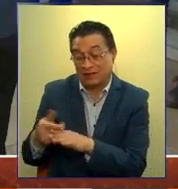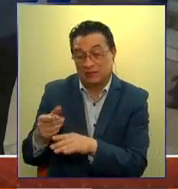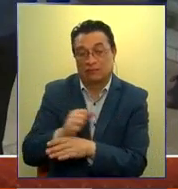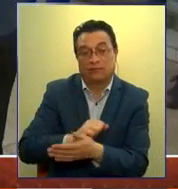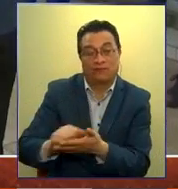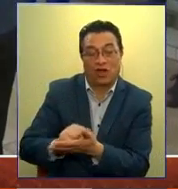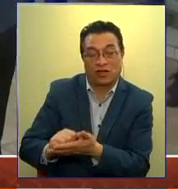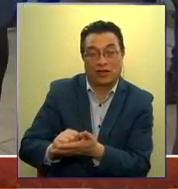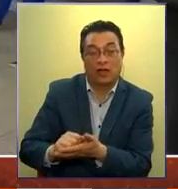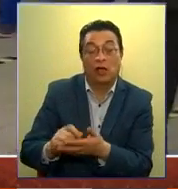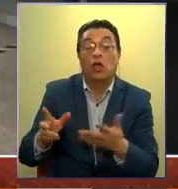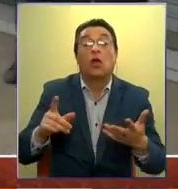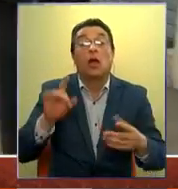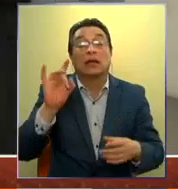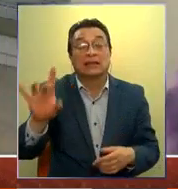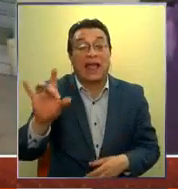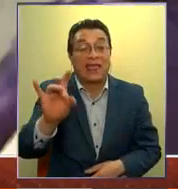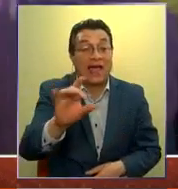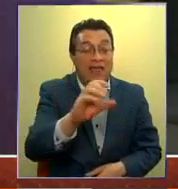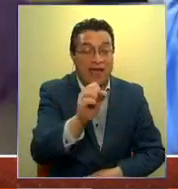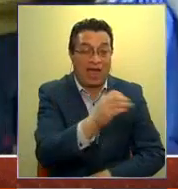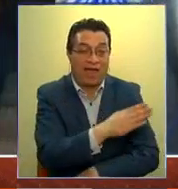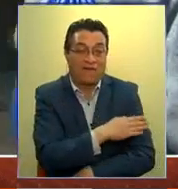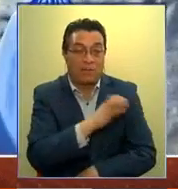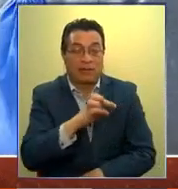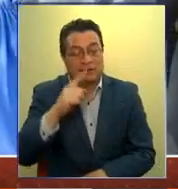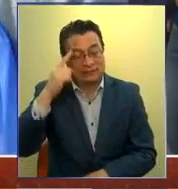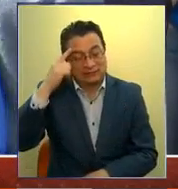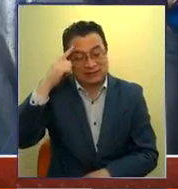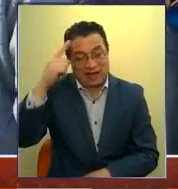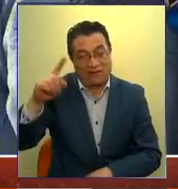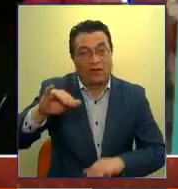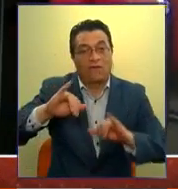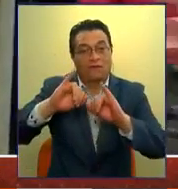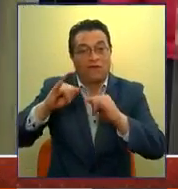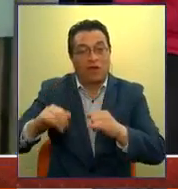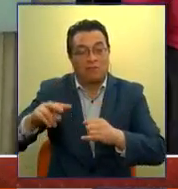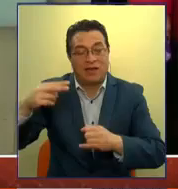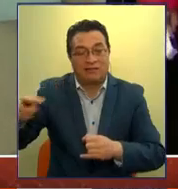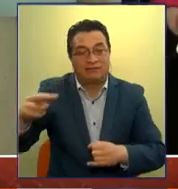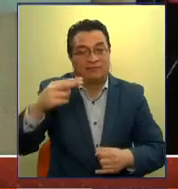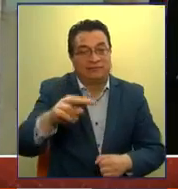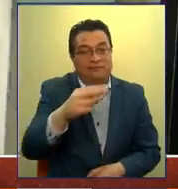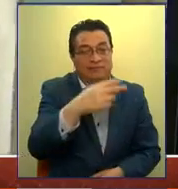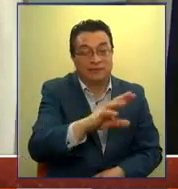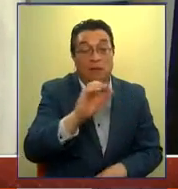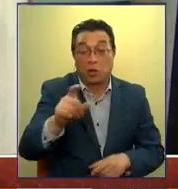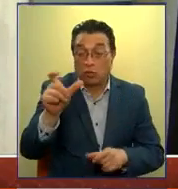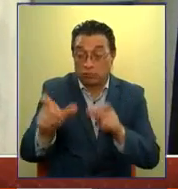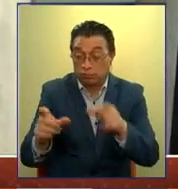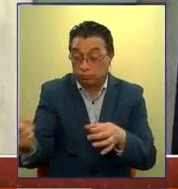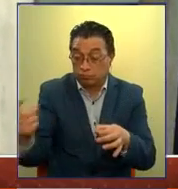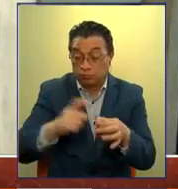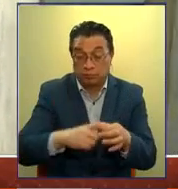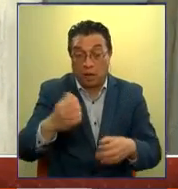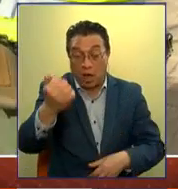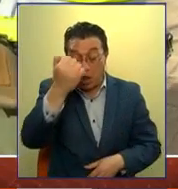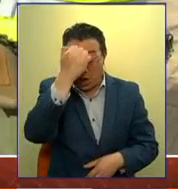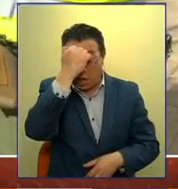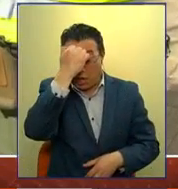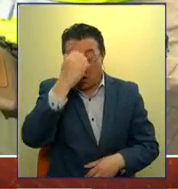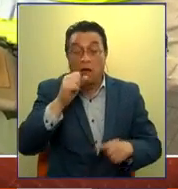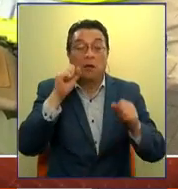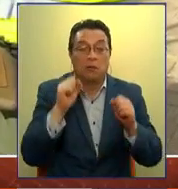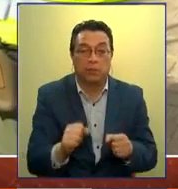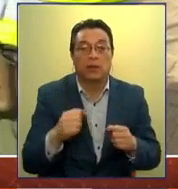lo tiene que definir cada administradora, pero la posibilidad está, y lo importante es que los afiliados que se arrepientan de lo que hicieron tienen la posibilidad antes